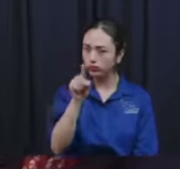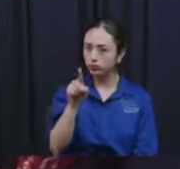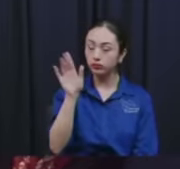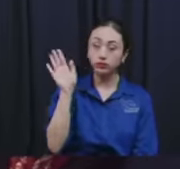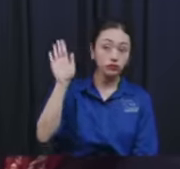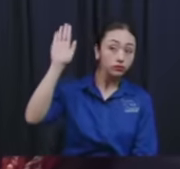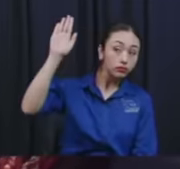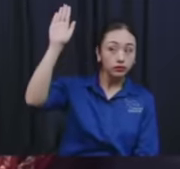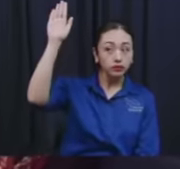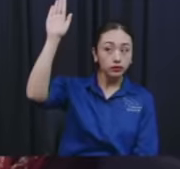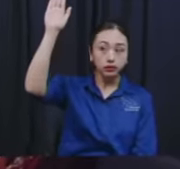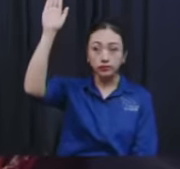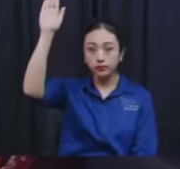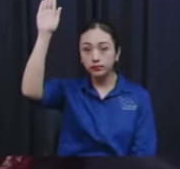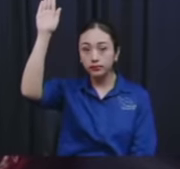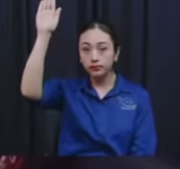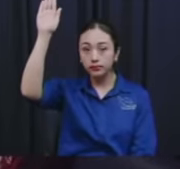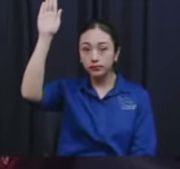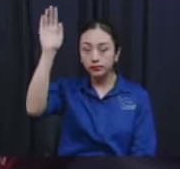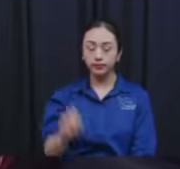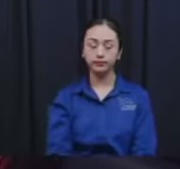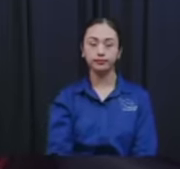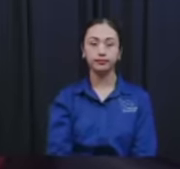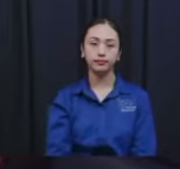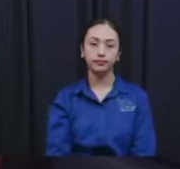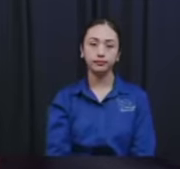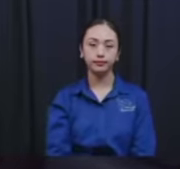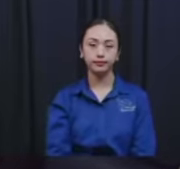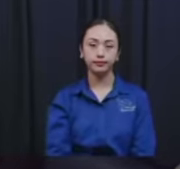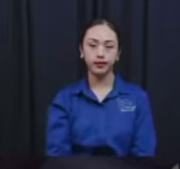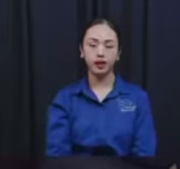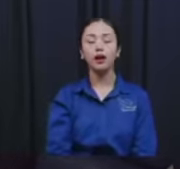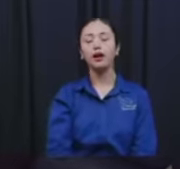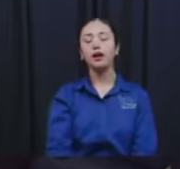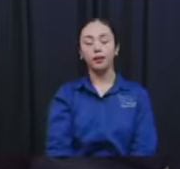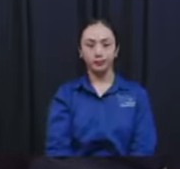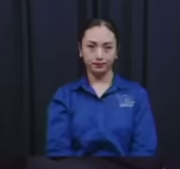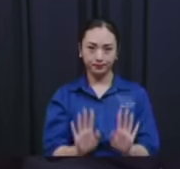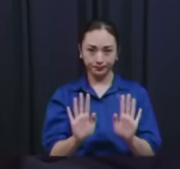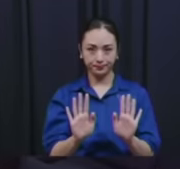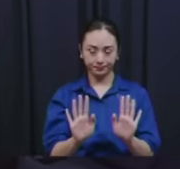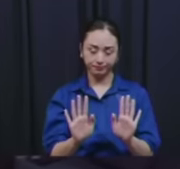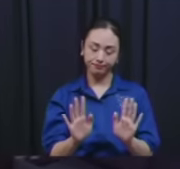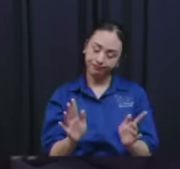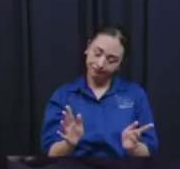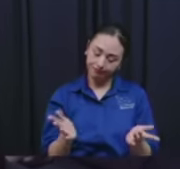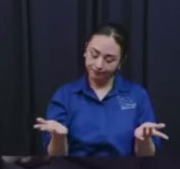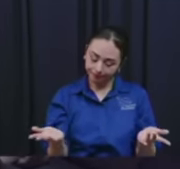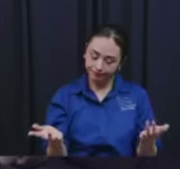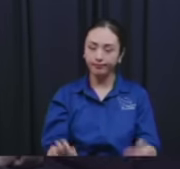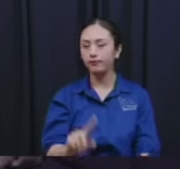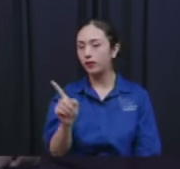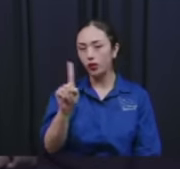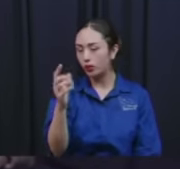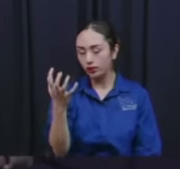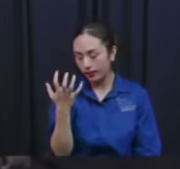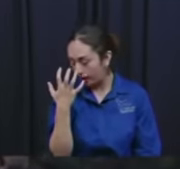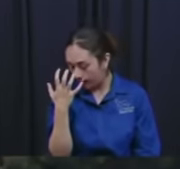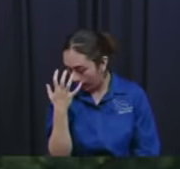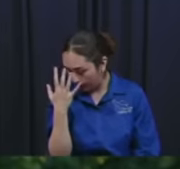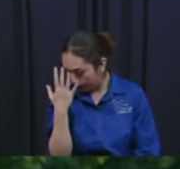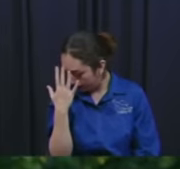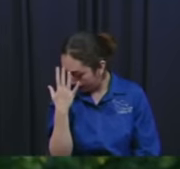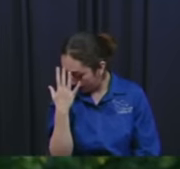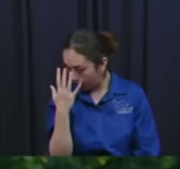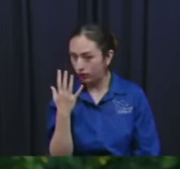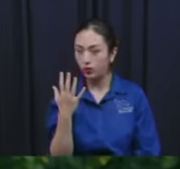señor les agarre más quiero mire Está bueno pues no es pecado de ver